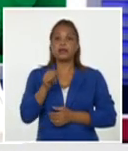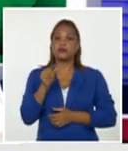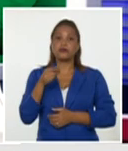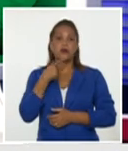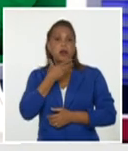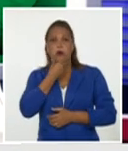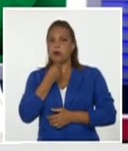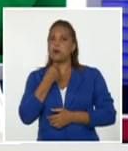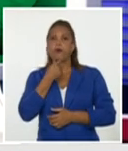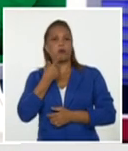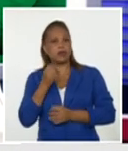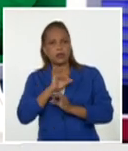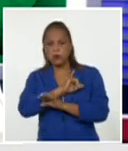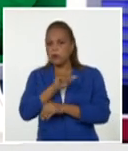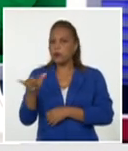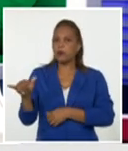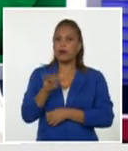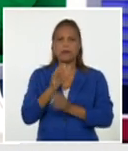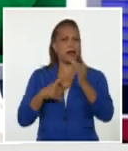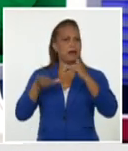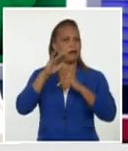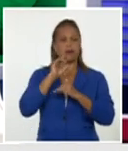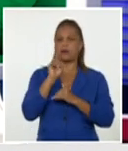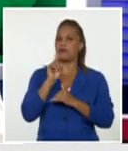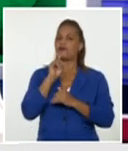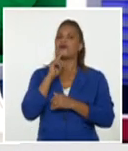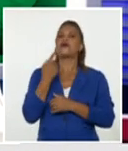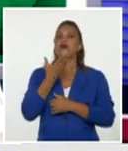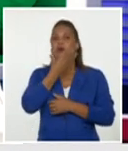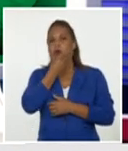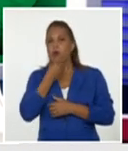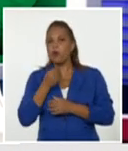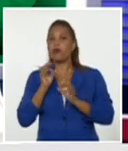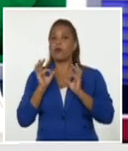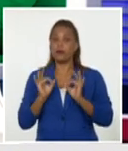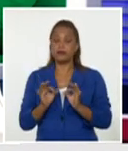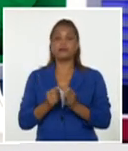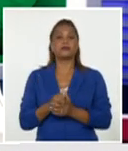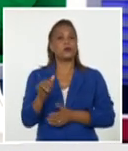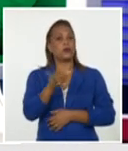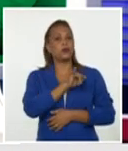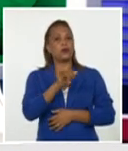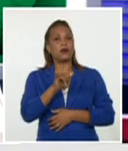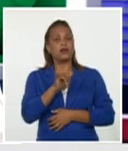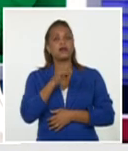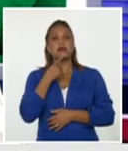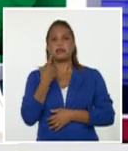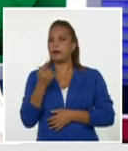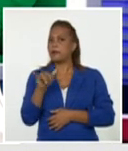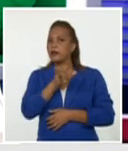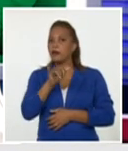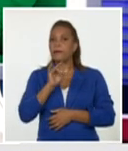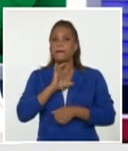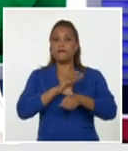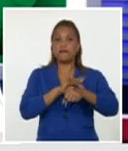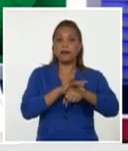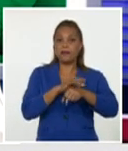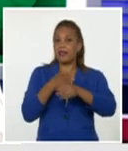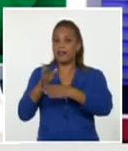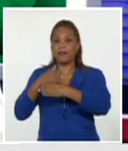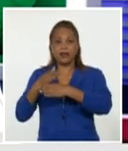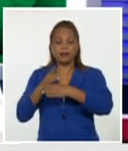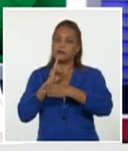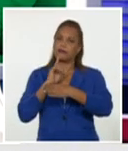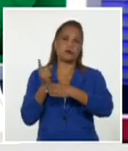necesariamente mayores, en personas no necesariamente con comorbilidades, para que nos demos cuenta de